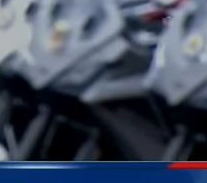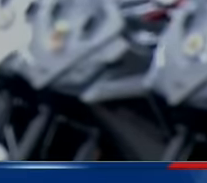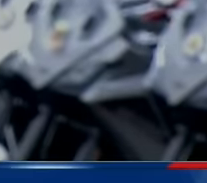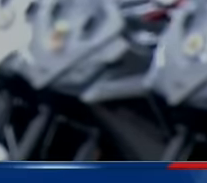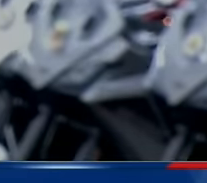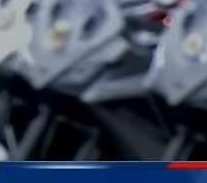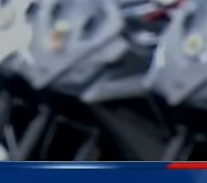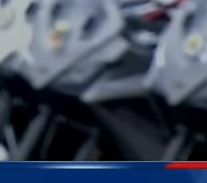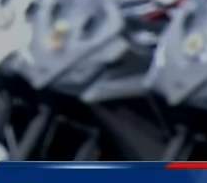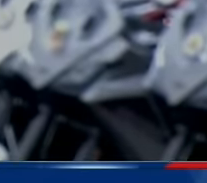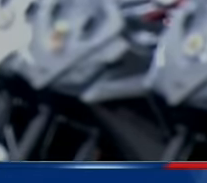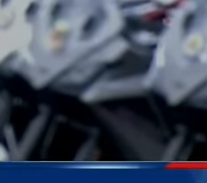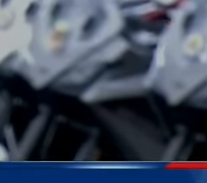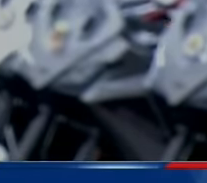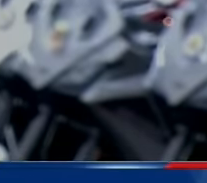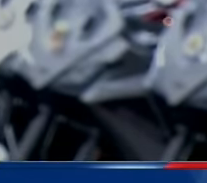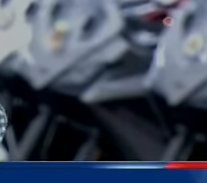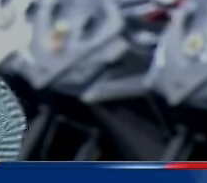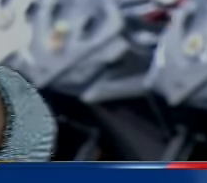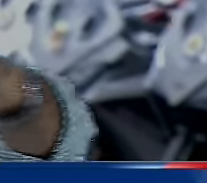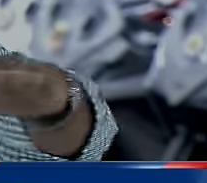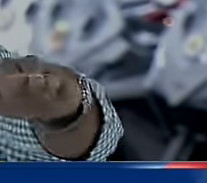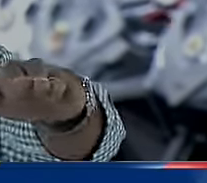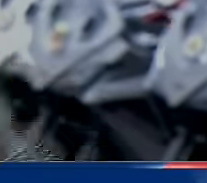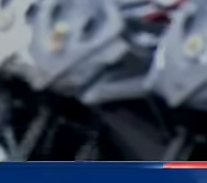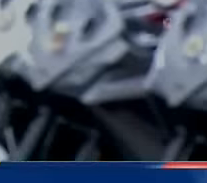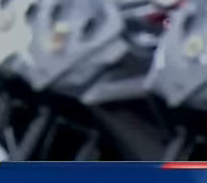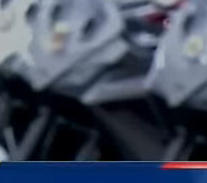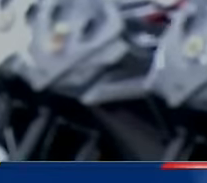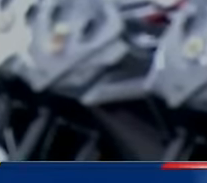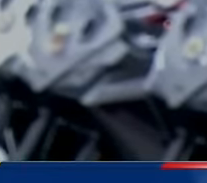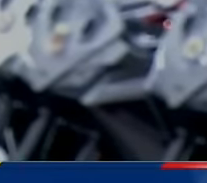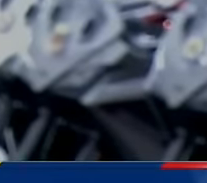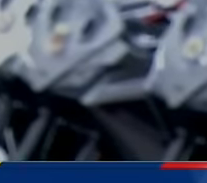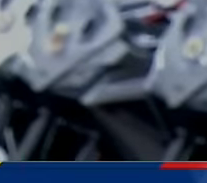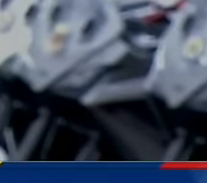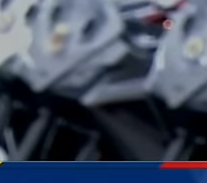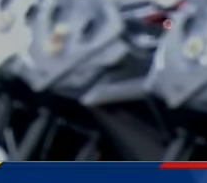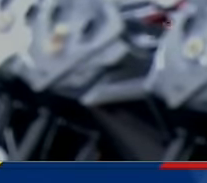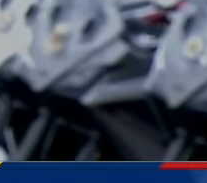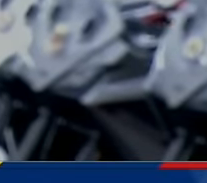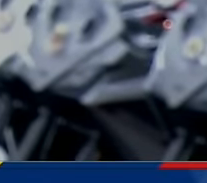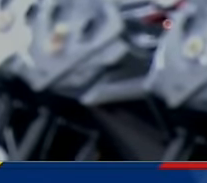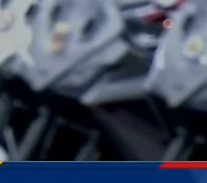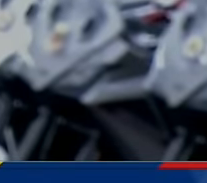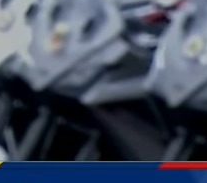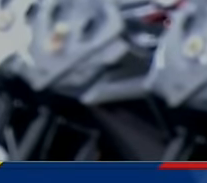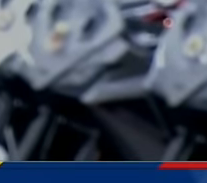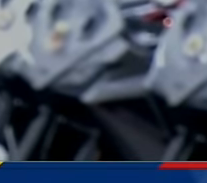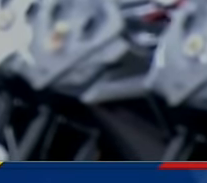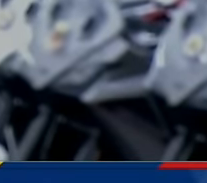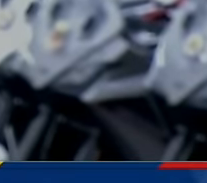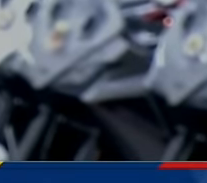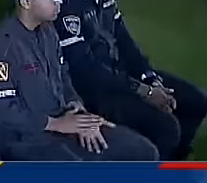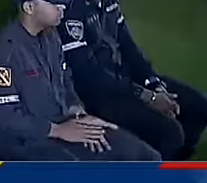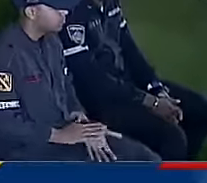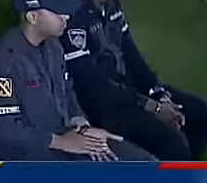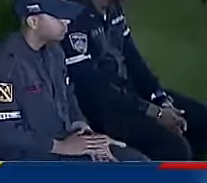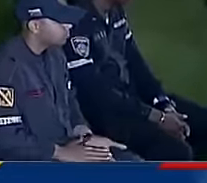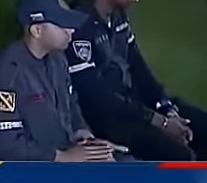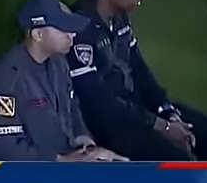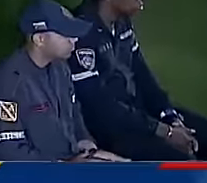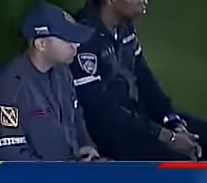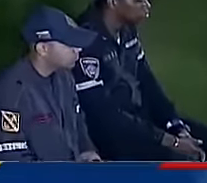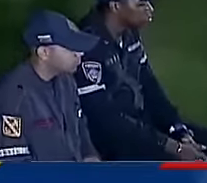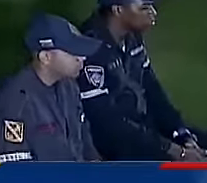de régimen y cómo hemos ido pacificando a Venezuela, que aunque todavía falta, vamos por el camino correcto.